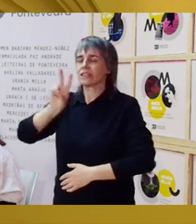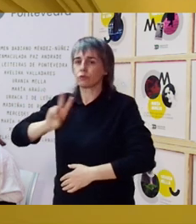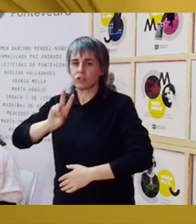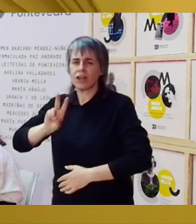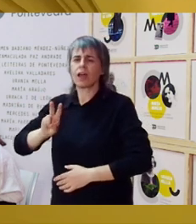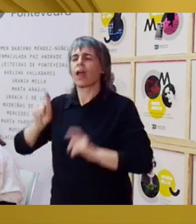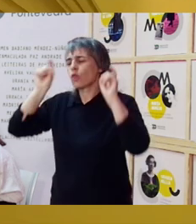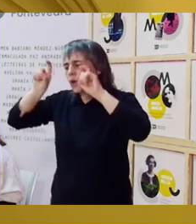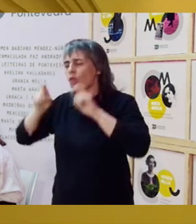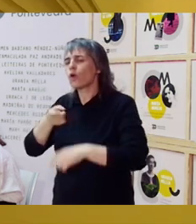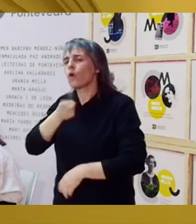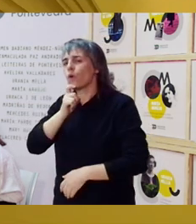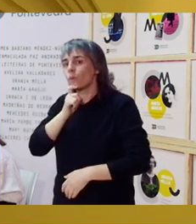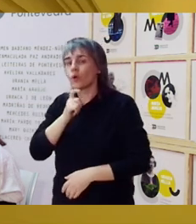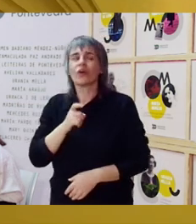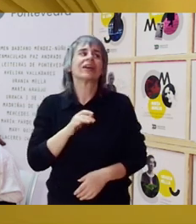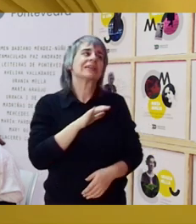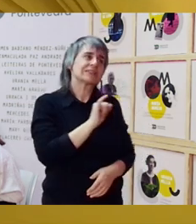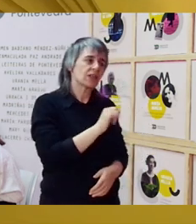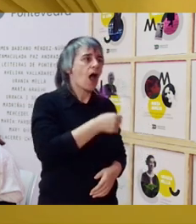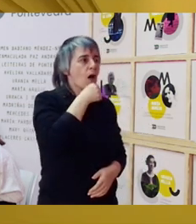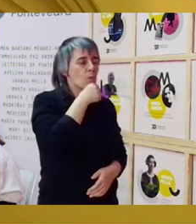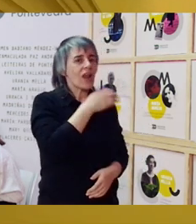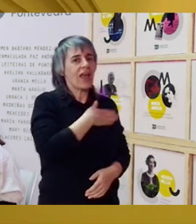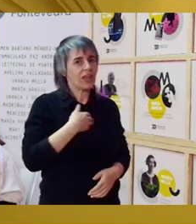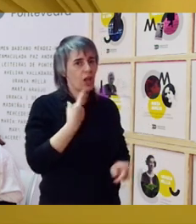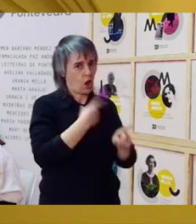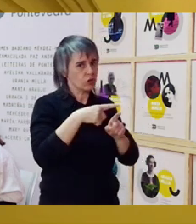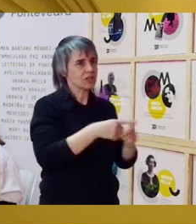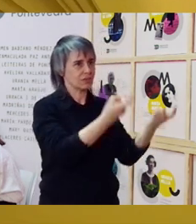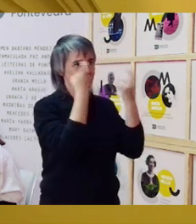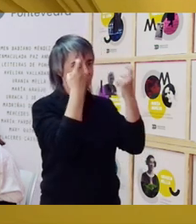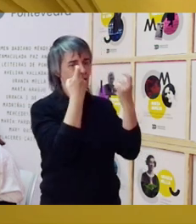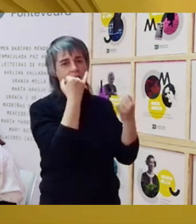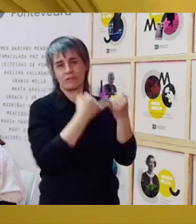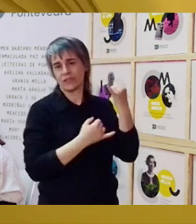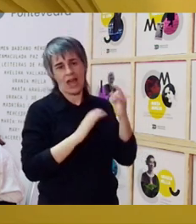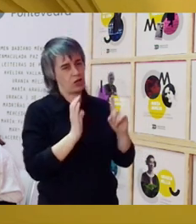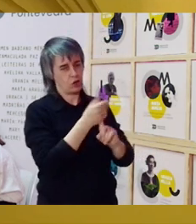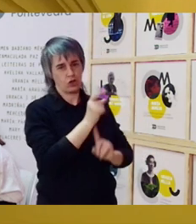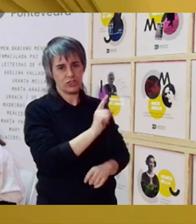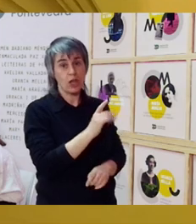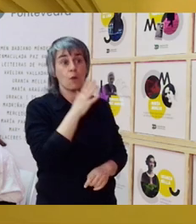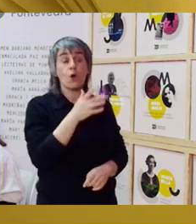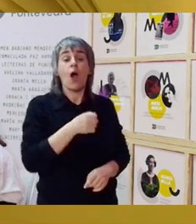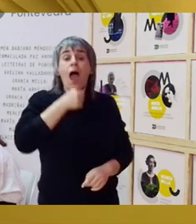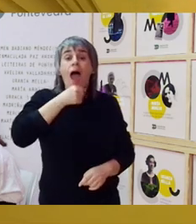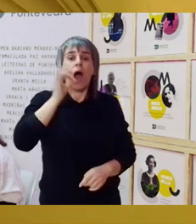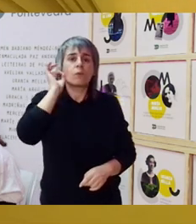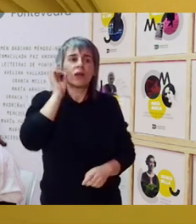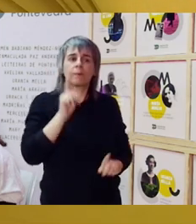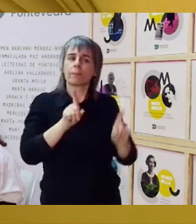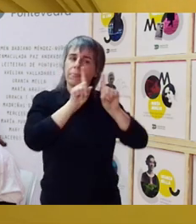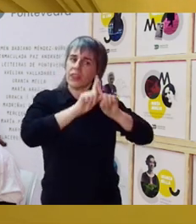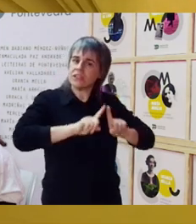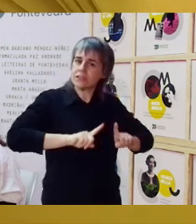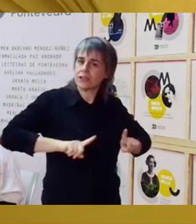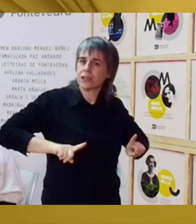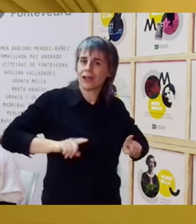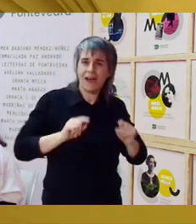hubo cousas que me quixo inculcar e que non conseguiu. Porque miña abuela era super discreta, non reía,